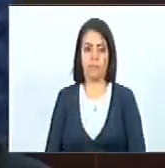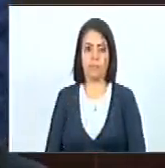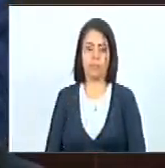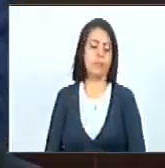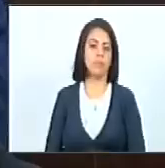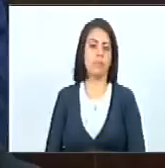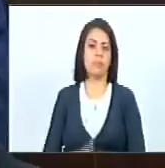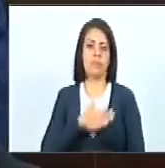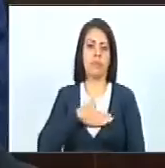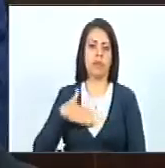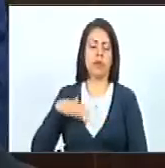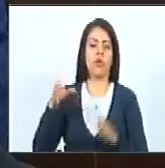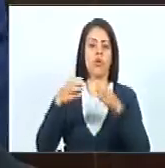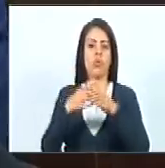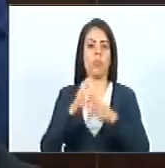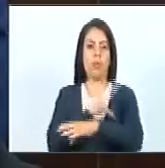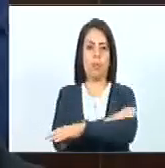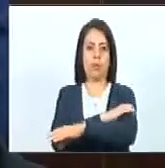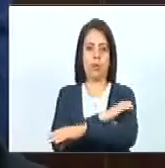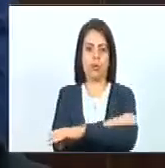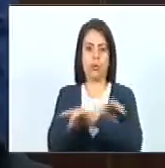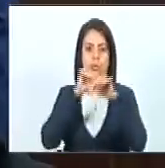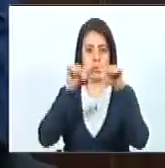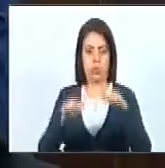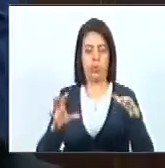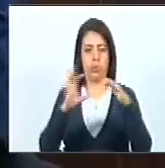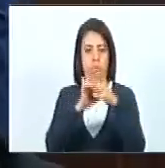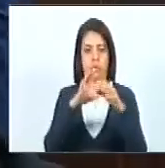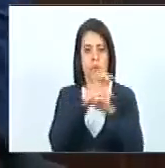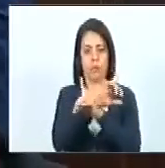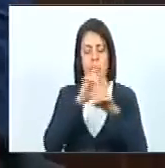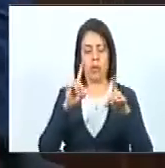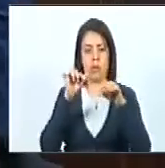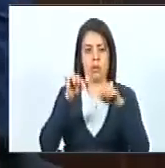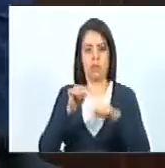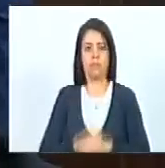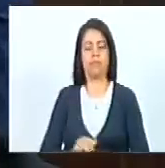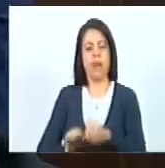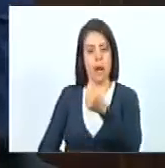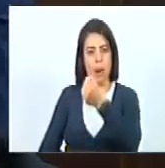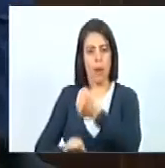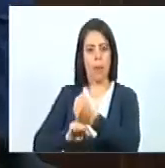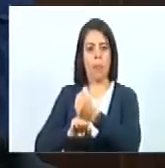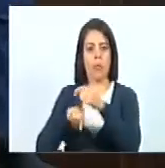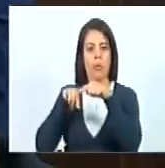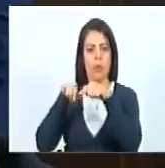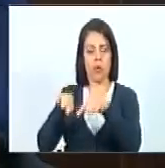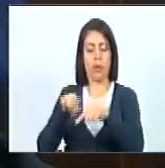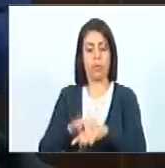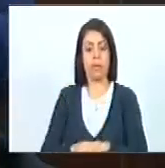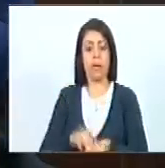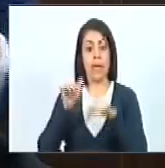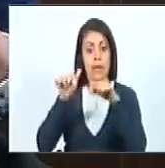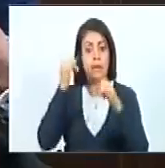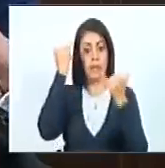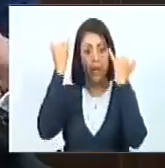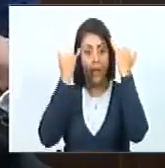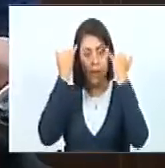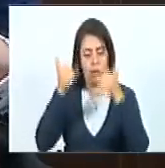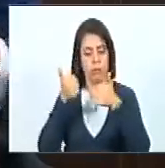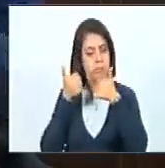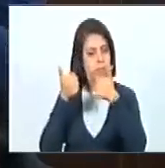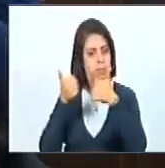Quiero, en nombre de la fracción de la Alianza Democrática, respaldar que este tipo de iniciativa se